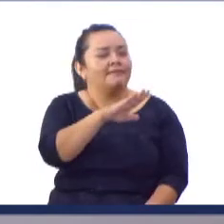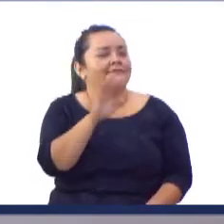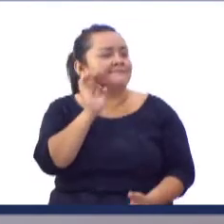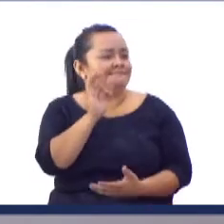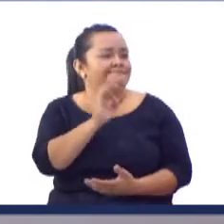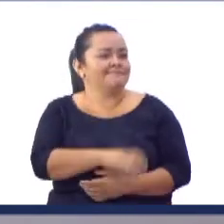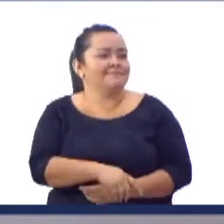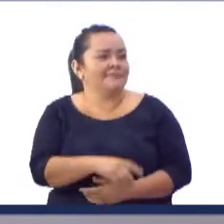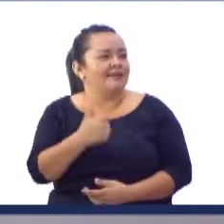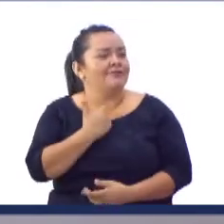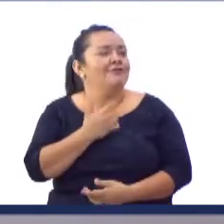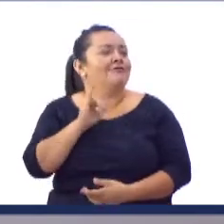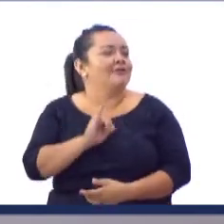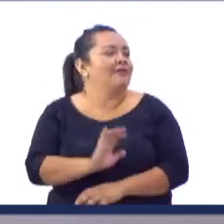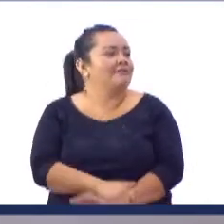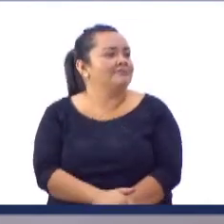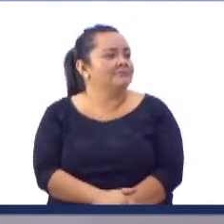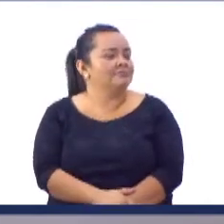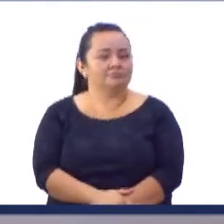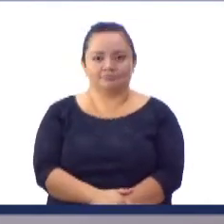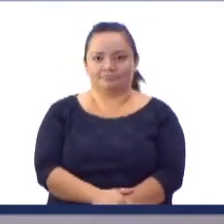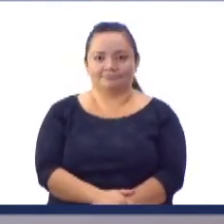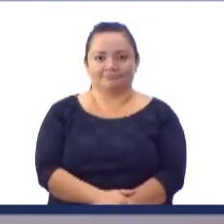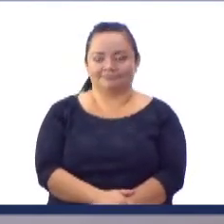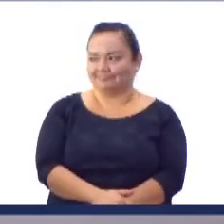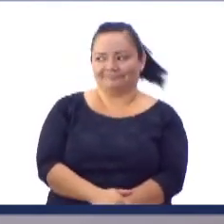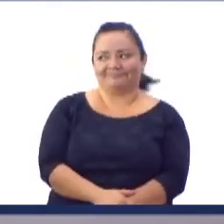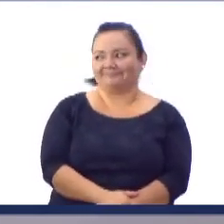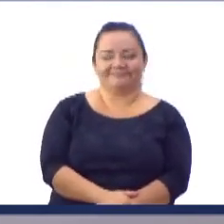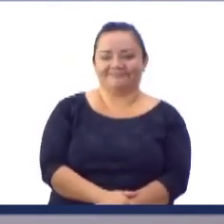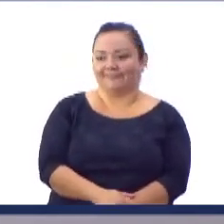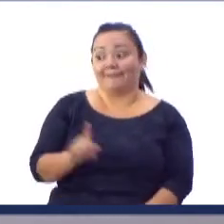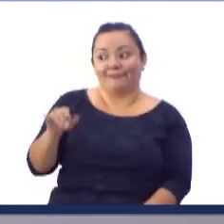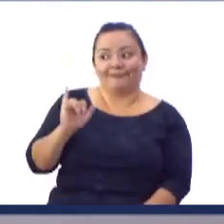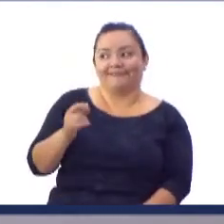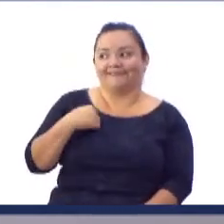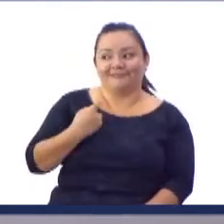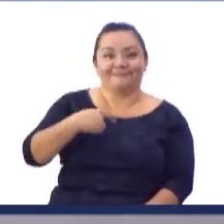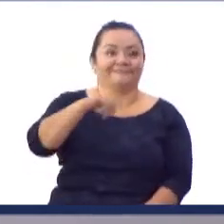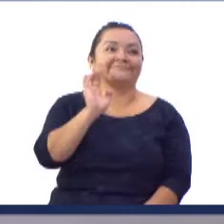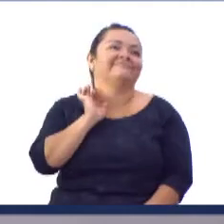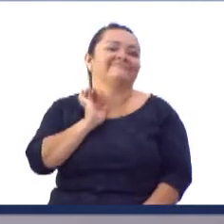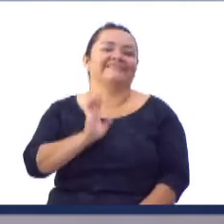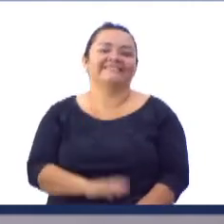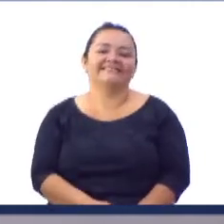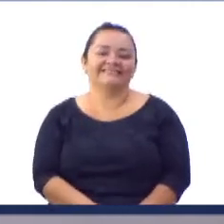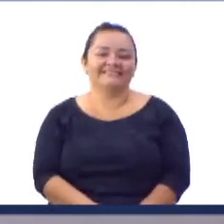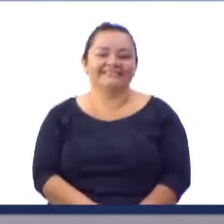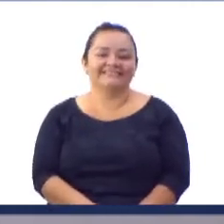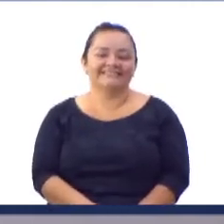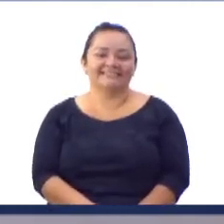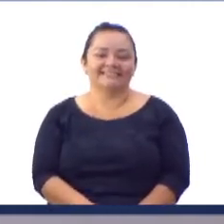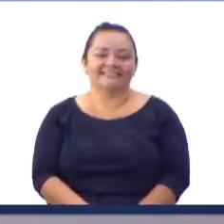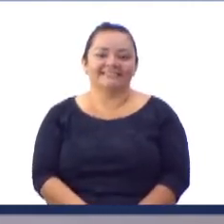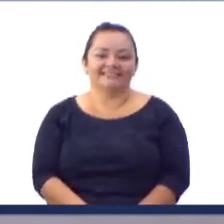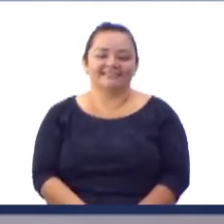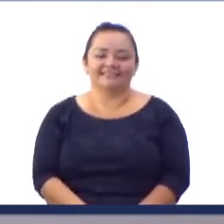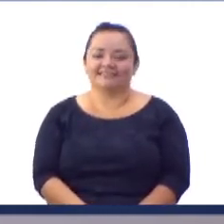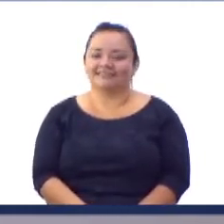pastor y si nos quedamos medio no friegues le dije te queda este doble de verdad no